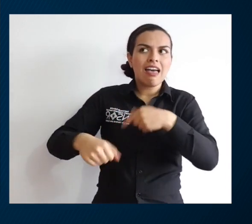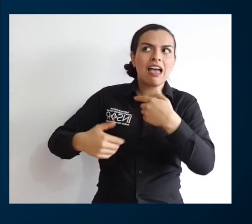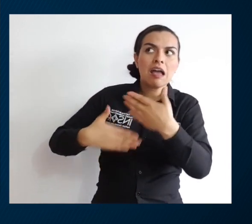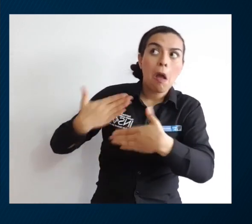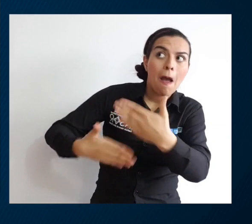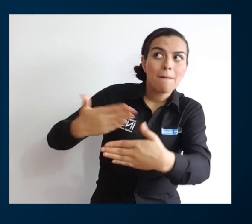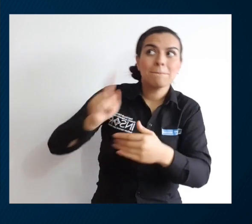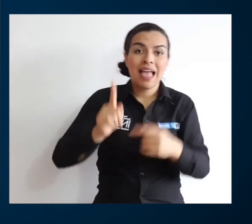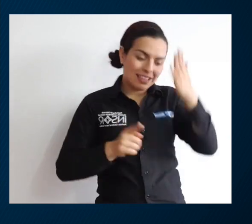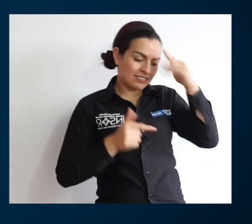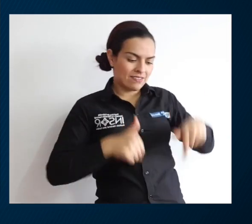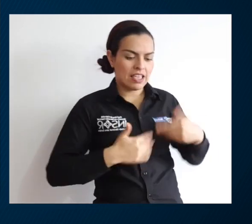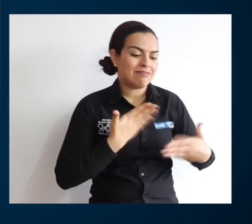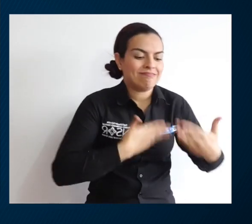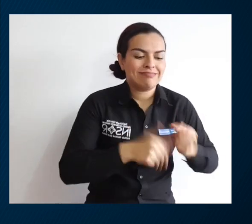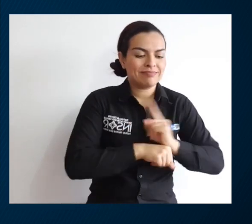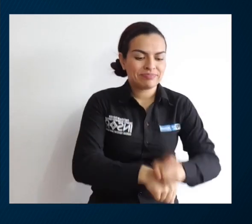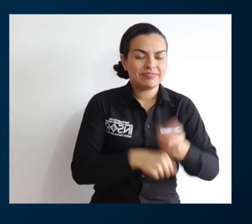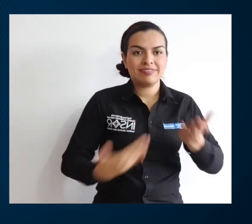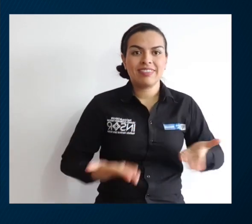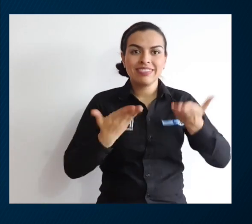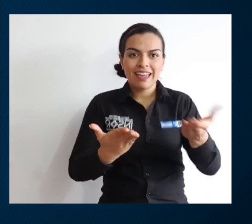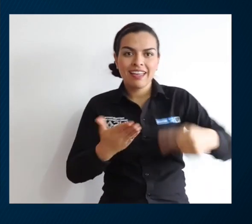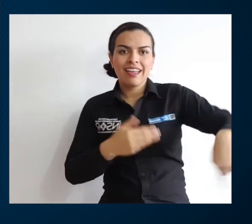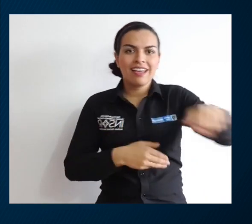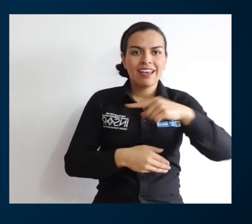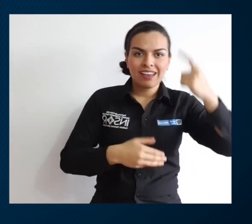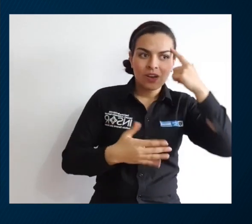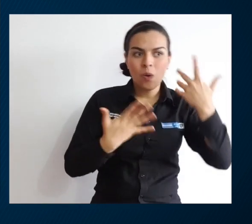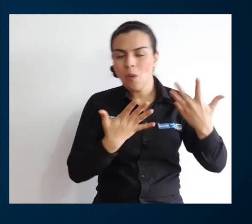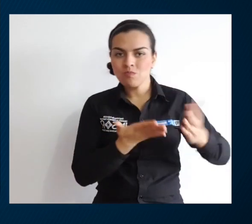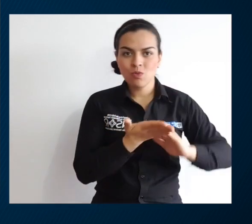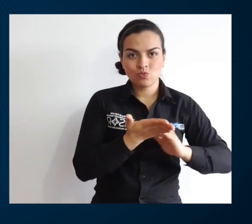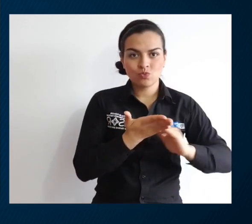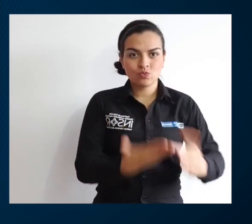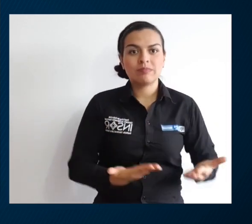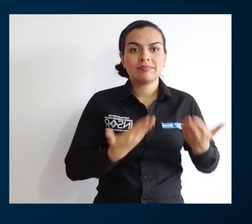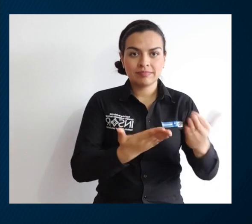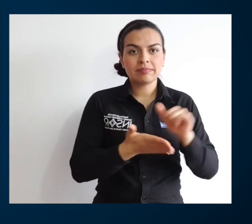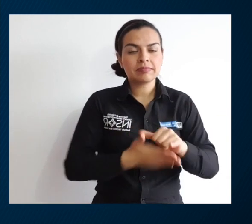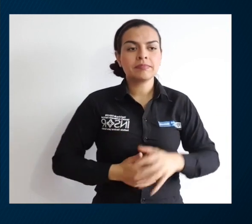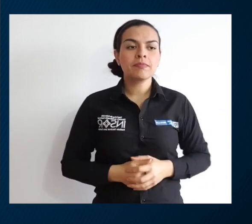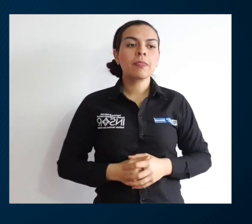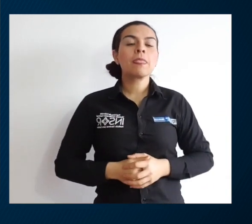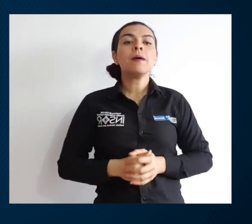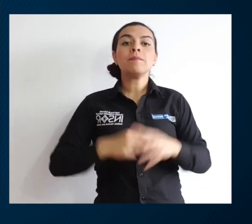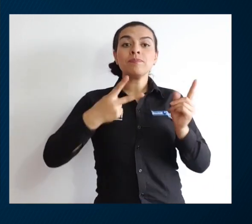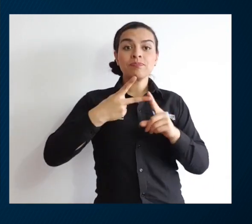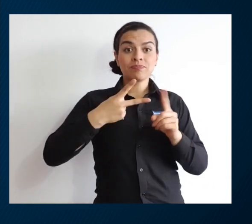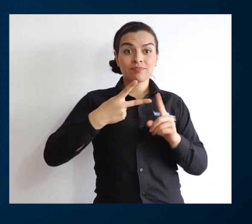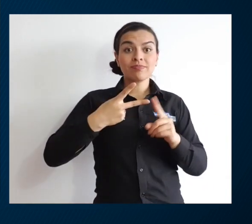organizaciones de trabajo, estas ayudas o estas respuestas se demoran un poco más. Es una situación, digamos, en tiempo de más mediano